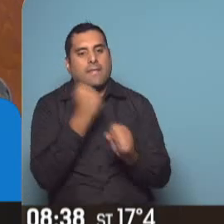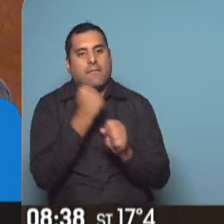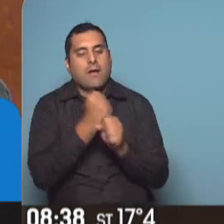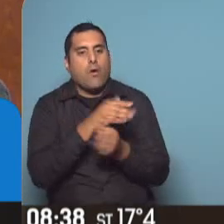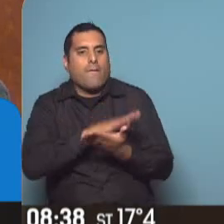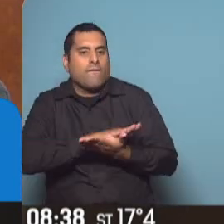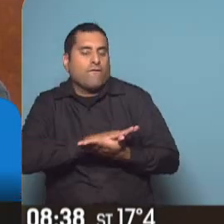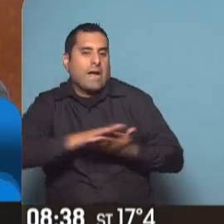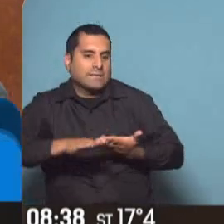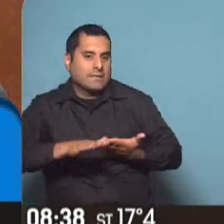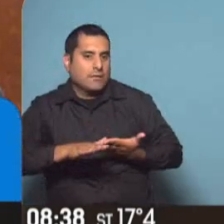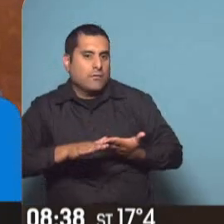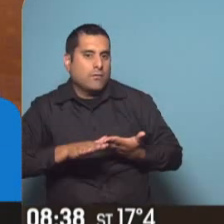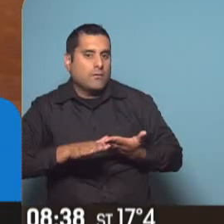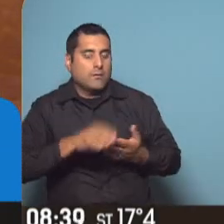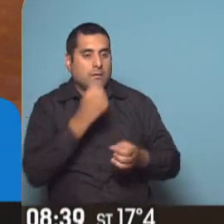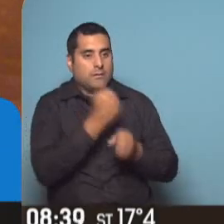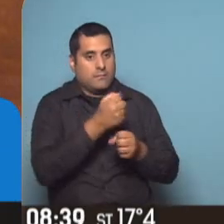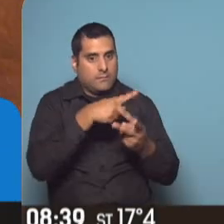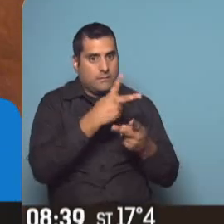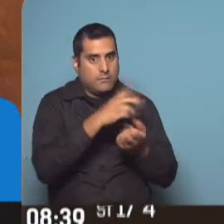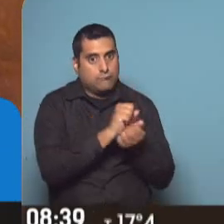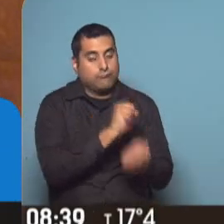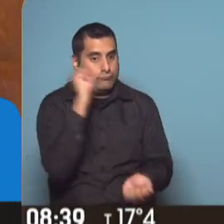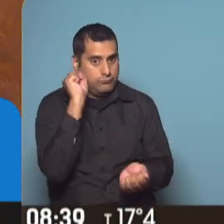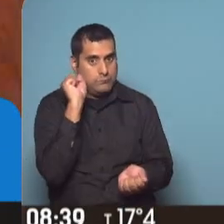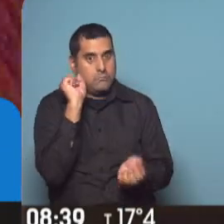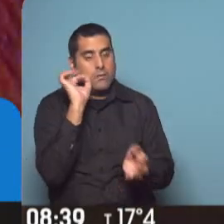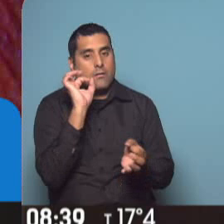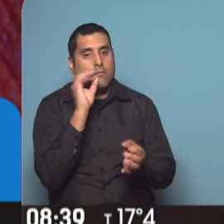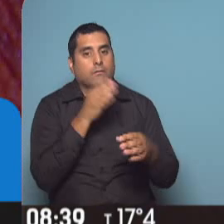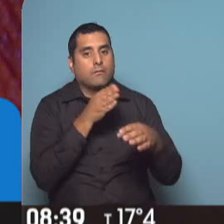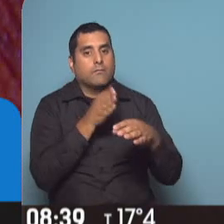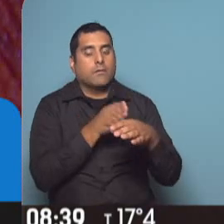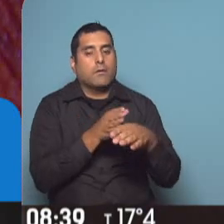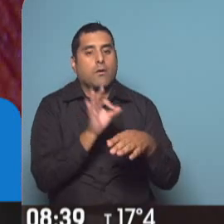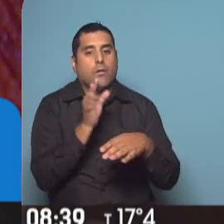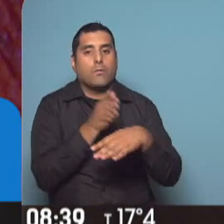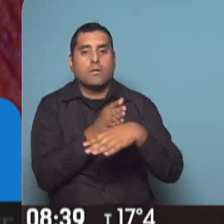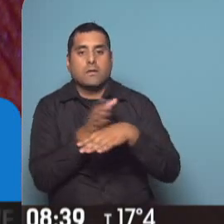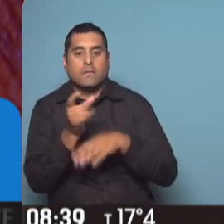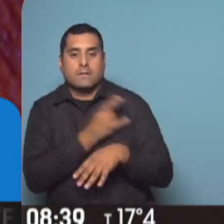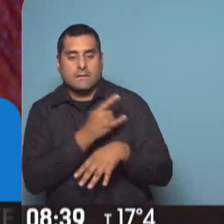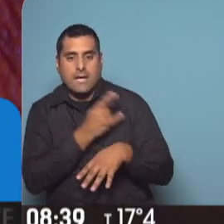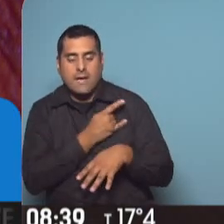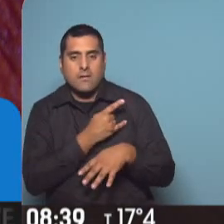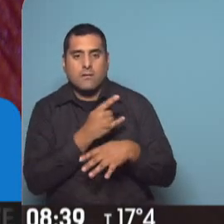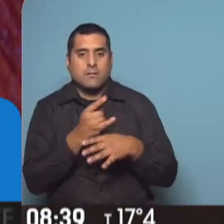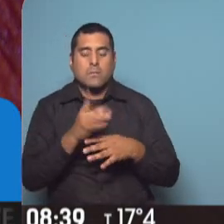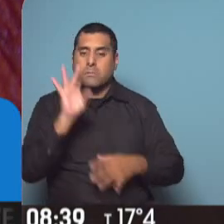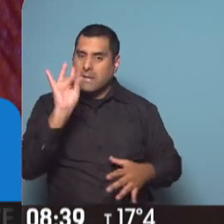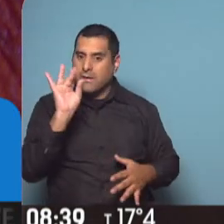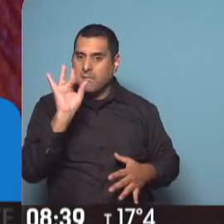que es un pasaporte termina el secundario para empleo baja calidad universitario está casi perimido no